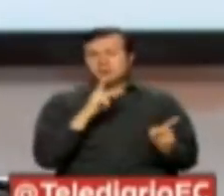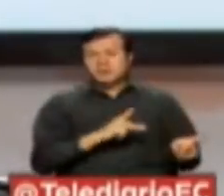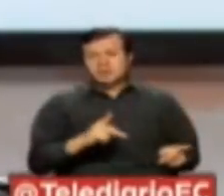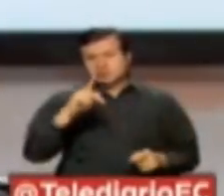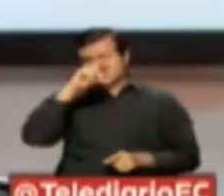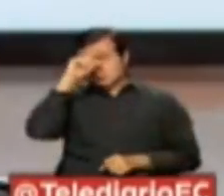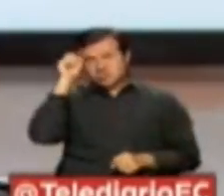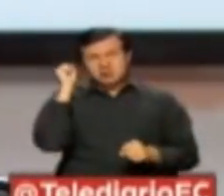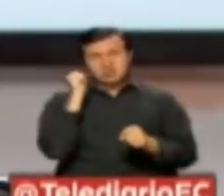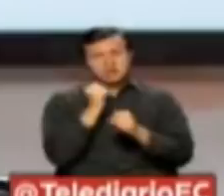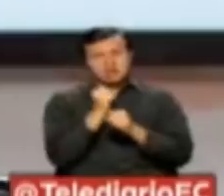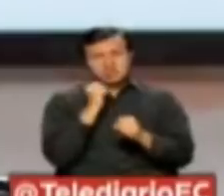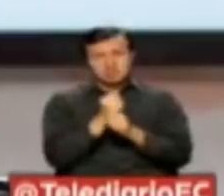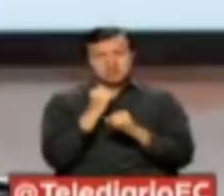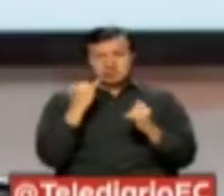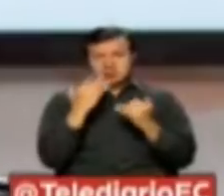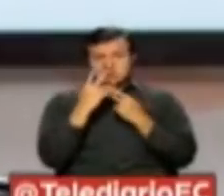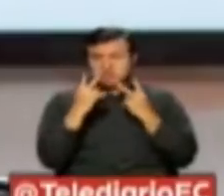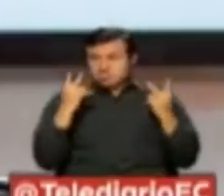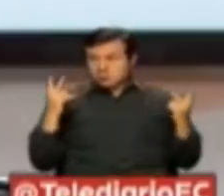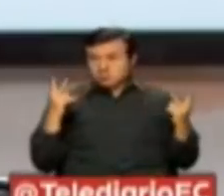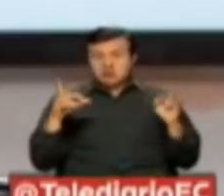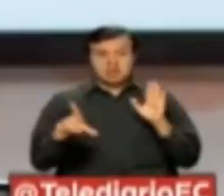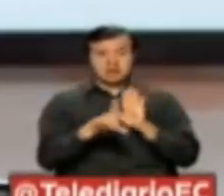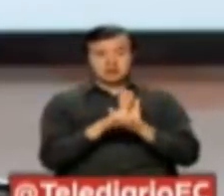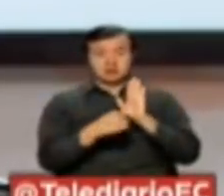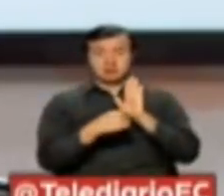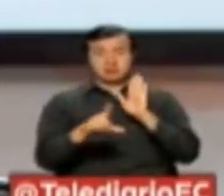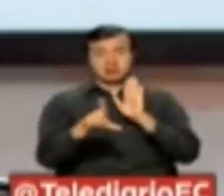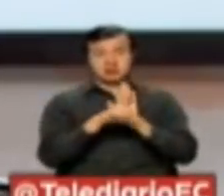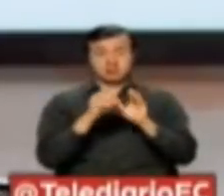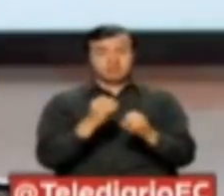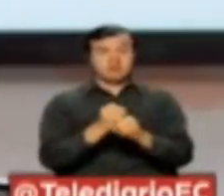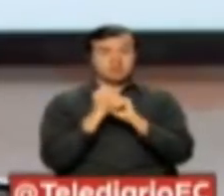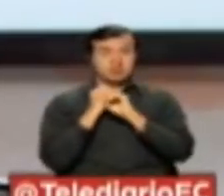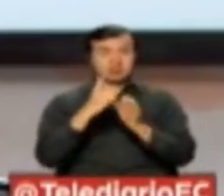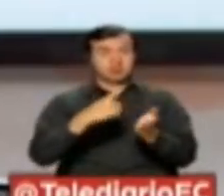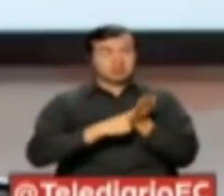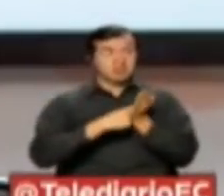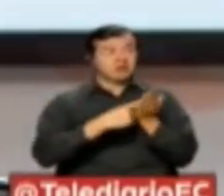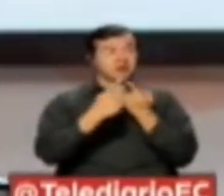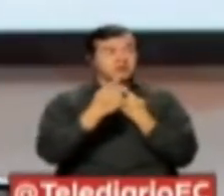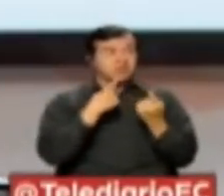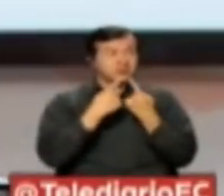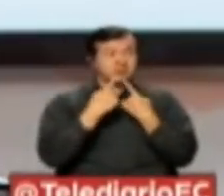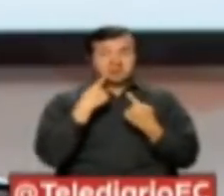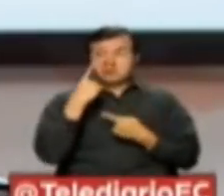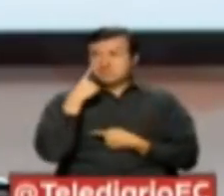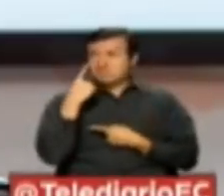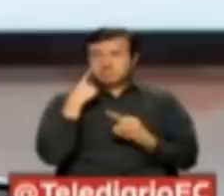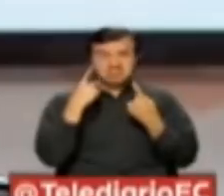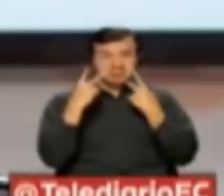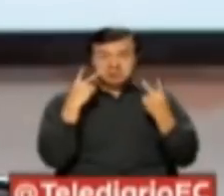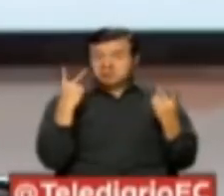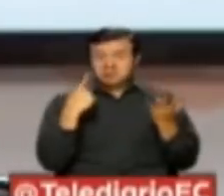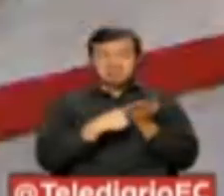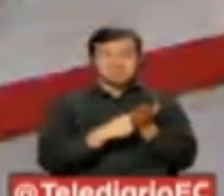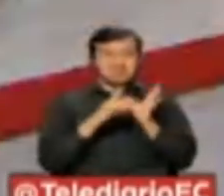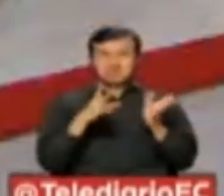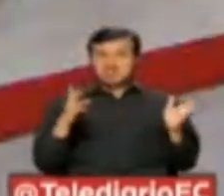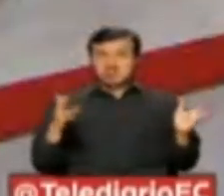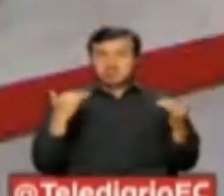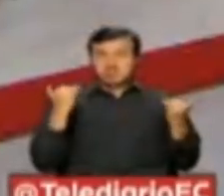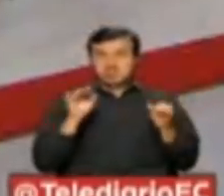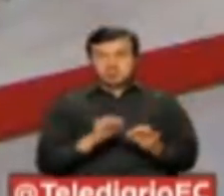trabajo aquí la ley obliga que se hagan debates yo he visto que se hagan debates es